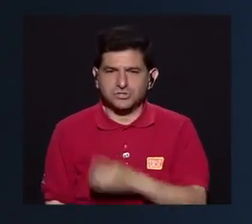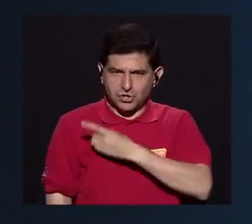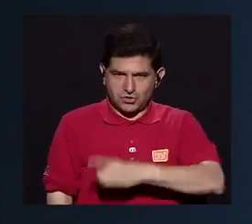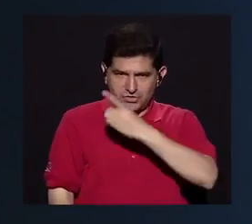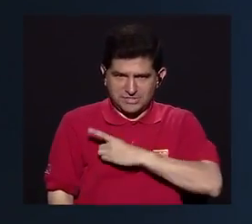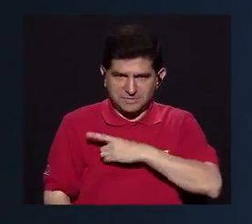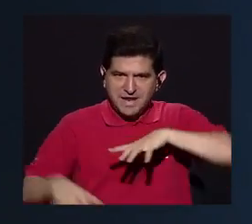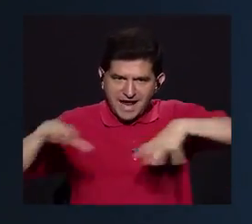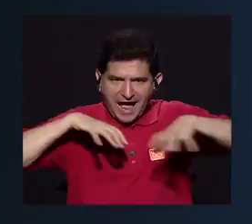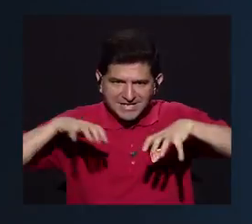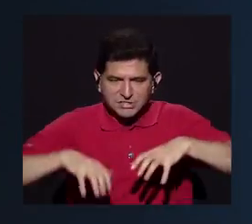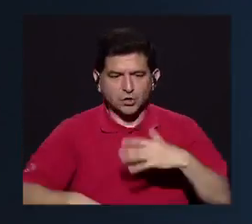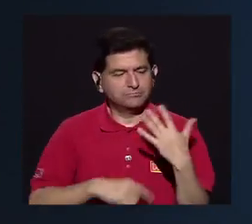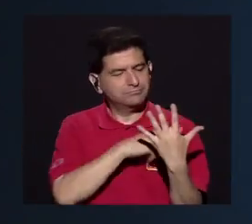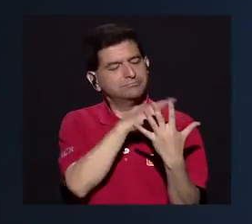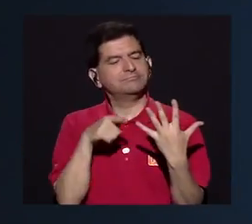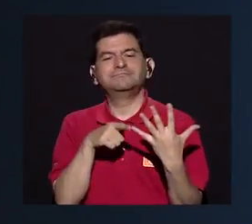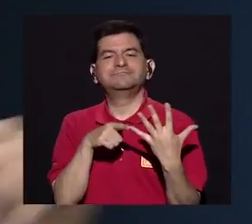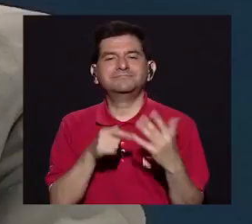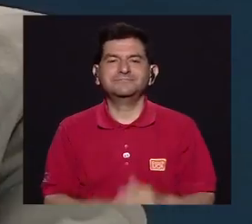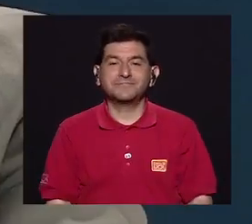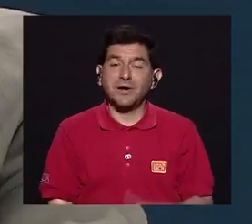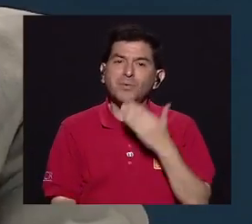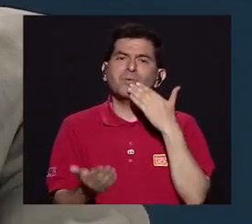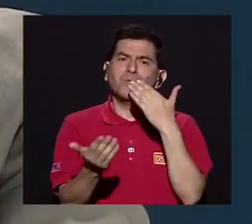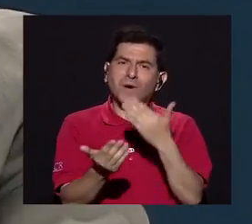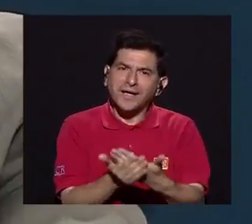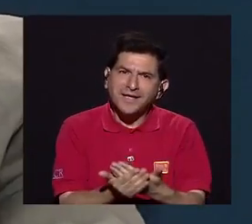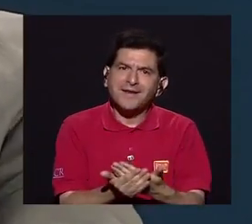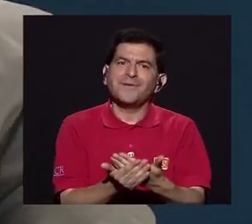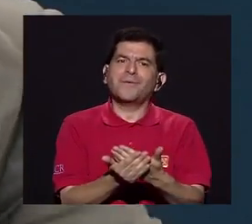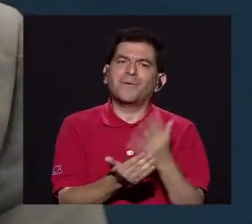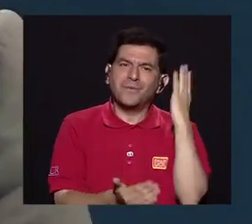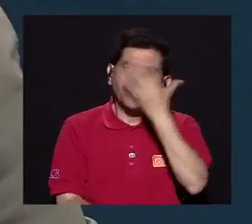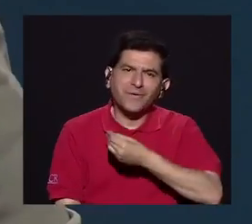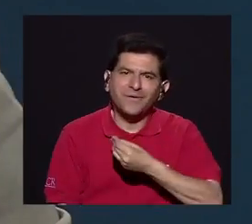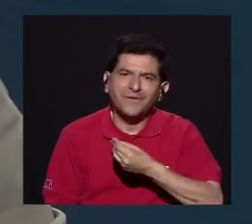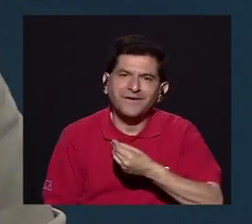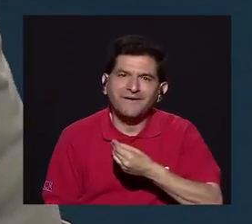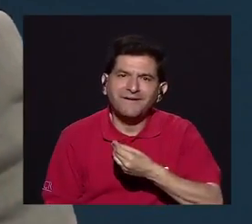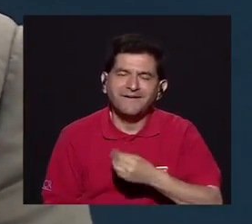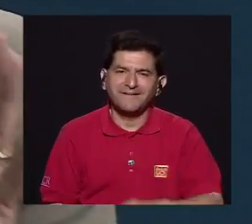disciplina y acción. Qué bueno, hermoso. Pues